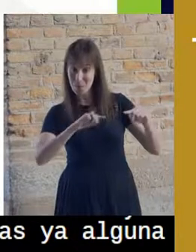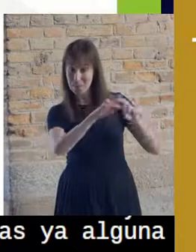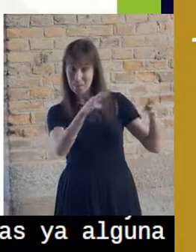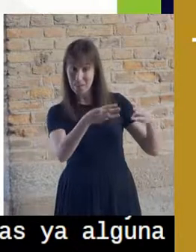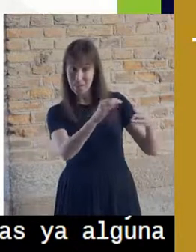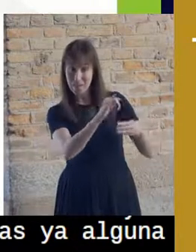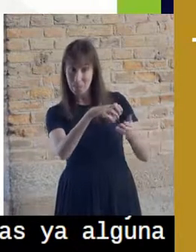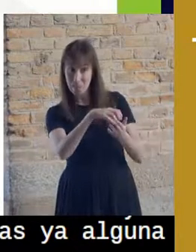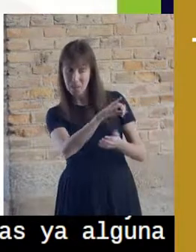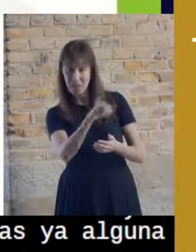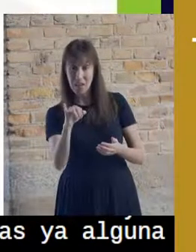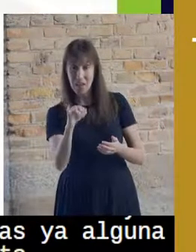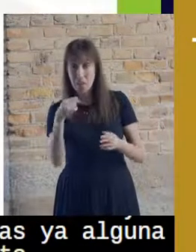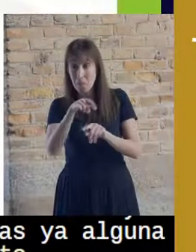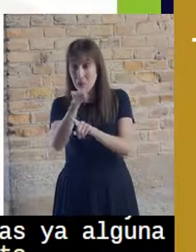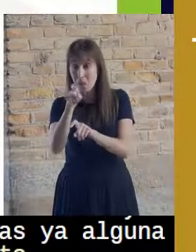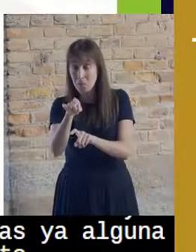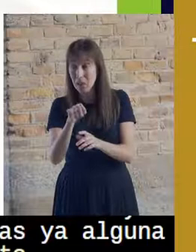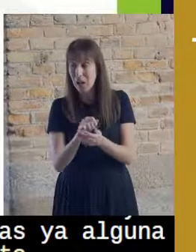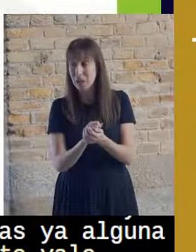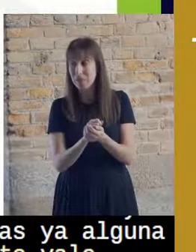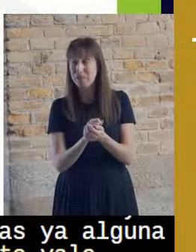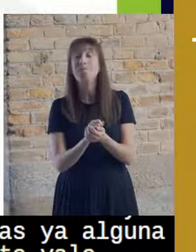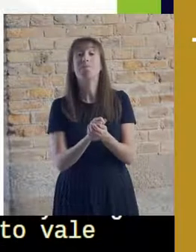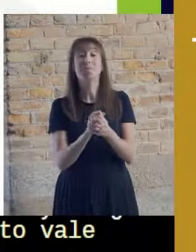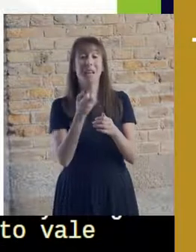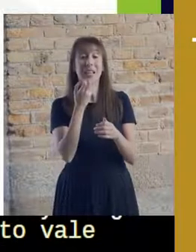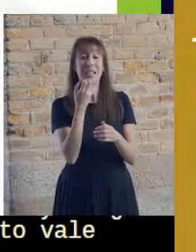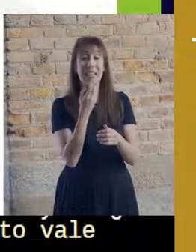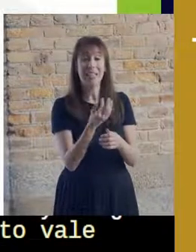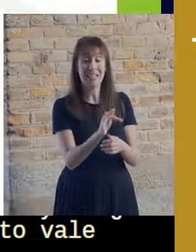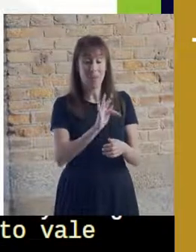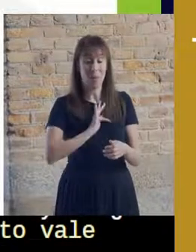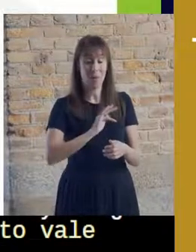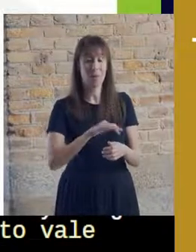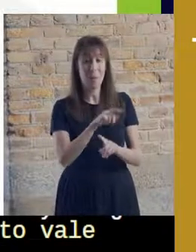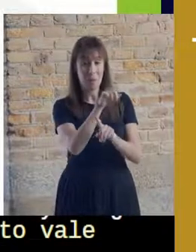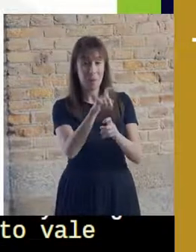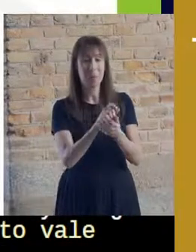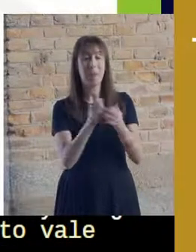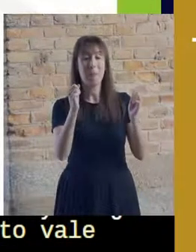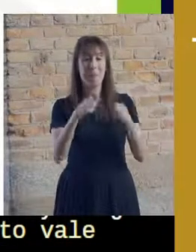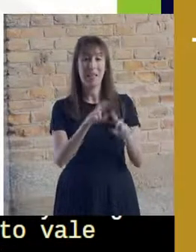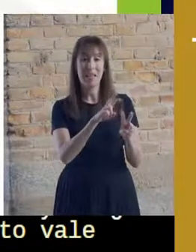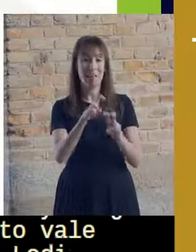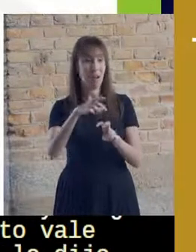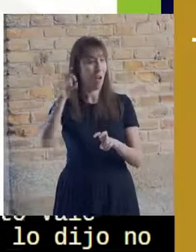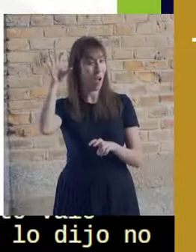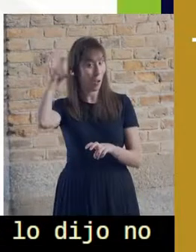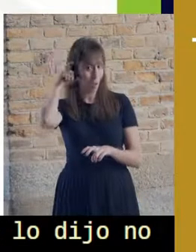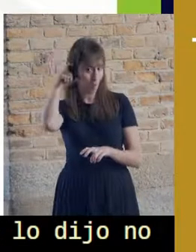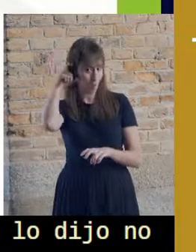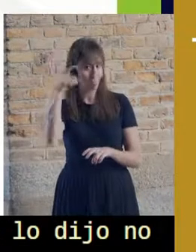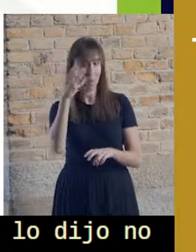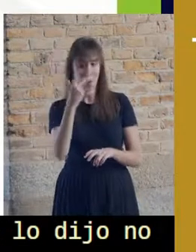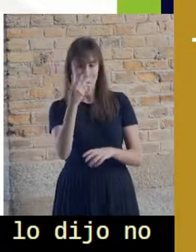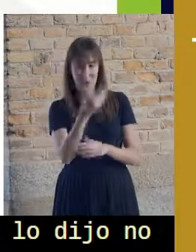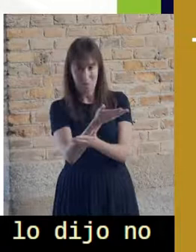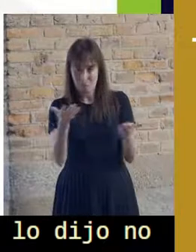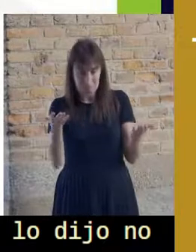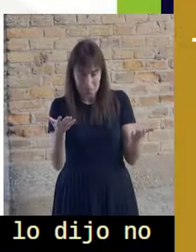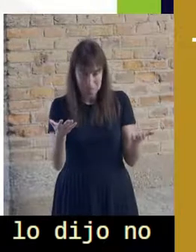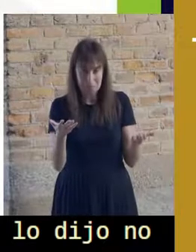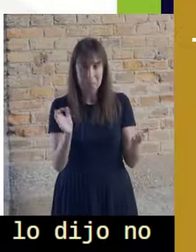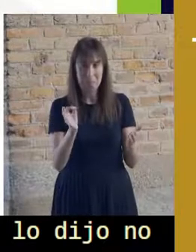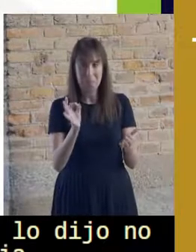online pregunto vale perfecto Venga pues vamos a por lo que es el audífono el audífono lo conocemos todos no tiene como